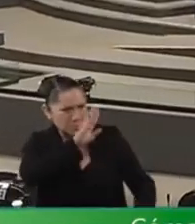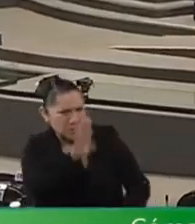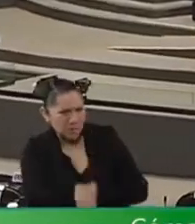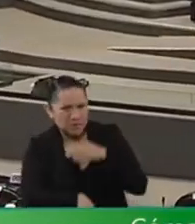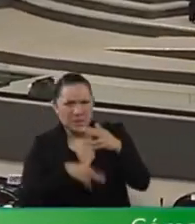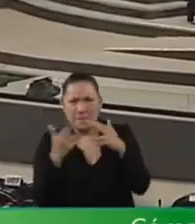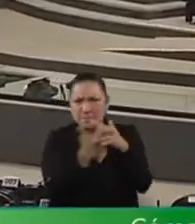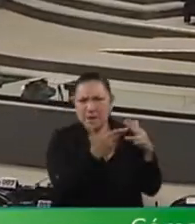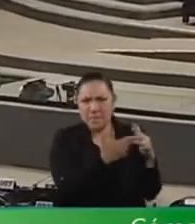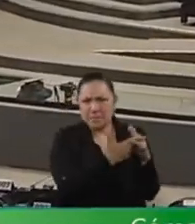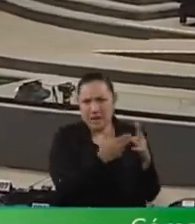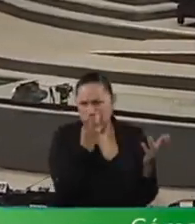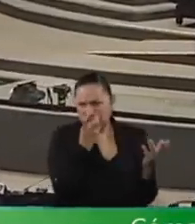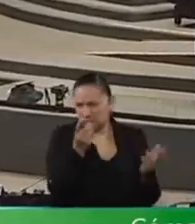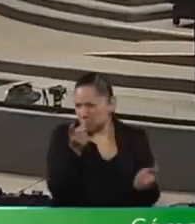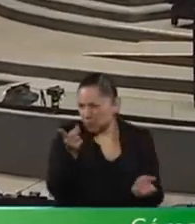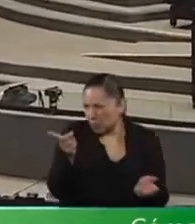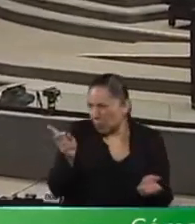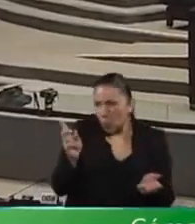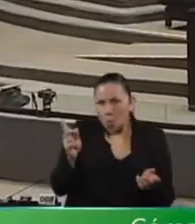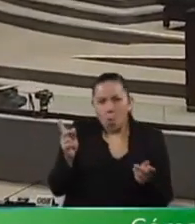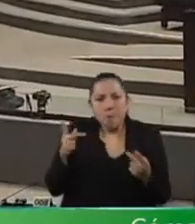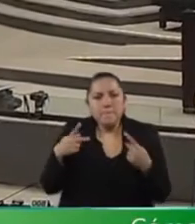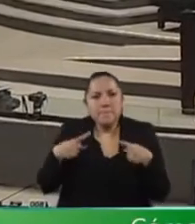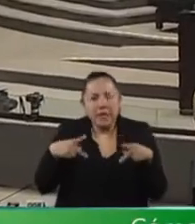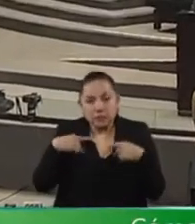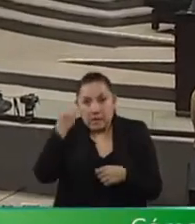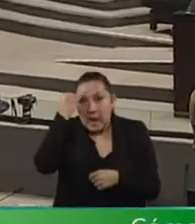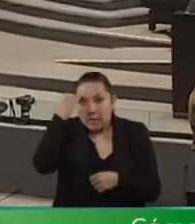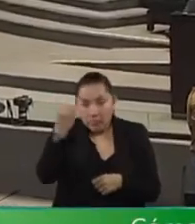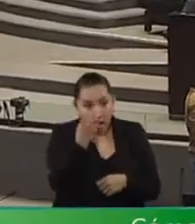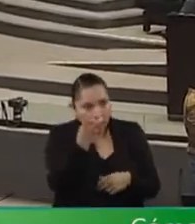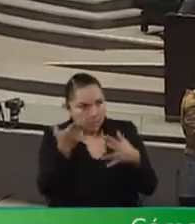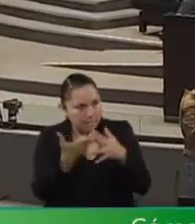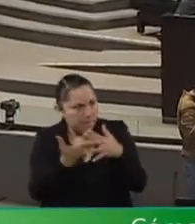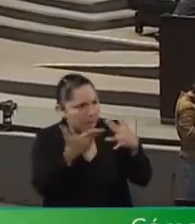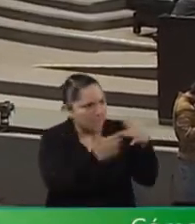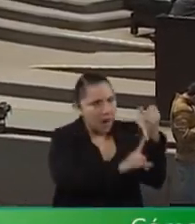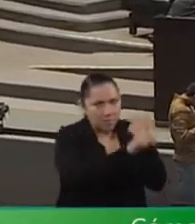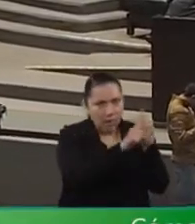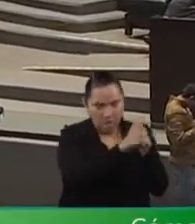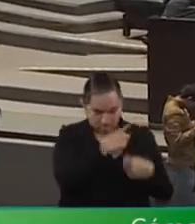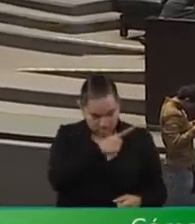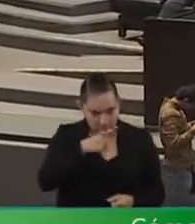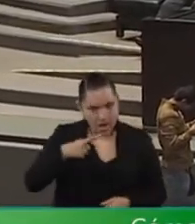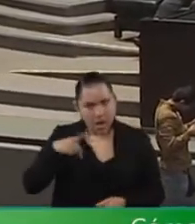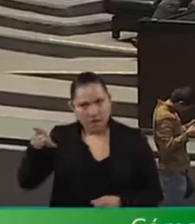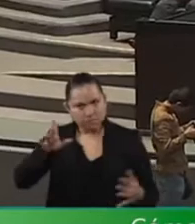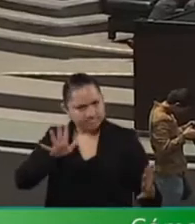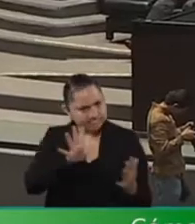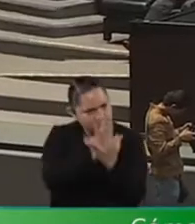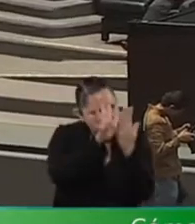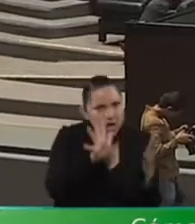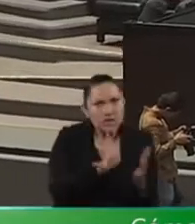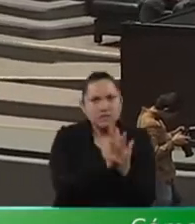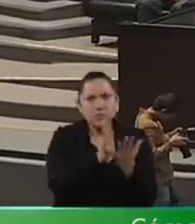un mínimo de humanidad, tendría que pronunciarse. Y me refiero, desde luego, al genocidio en